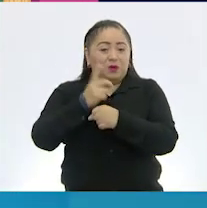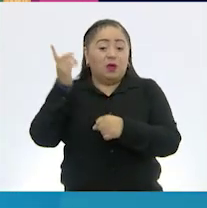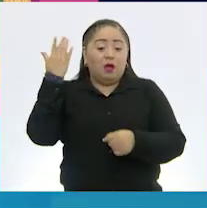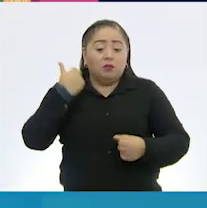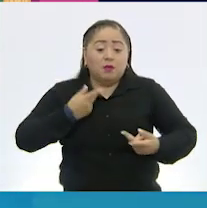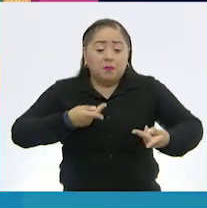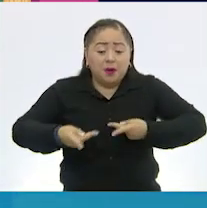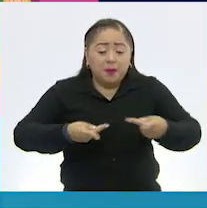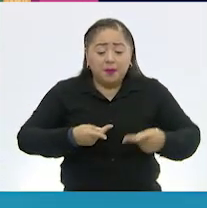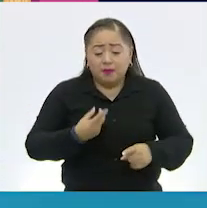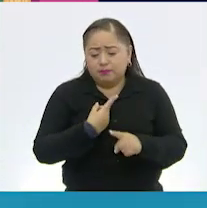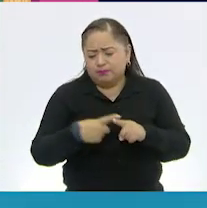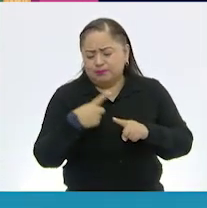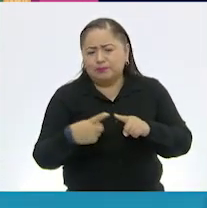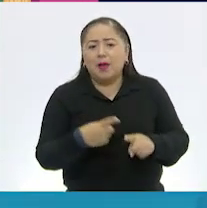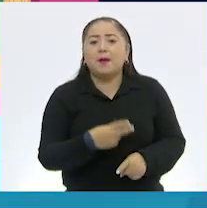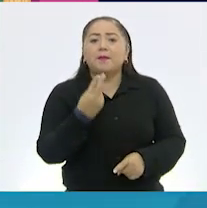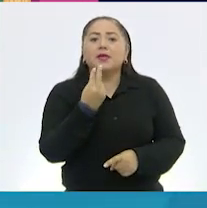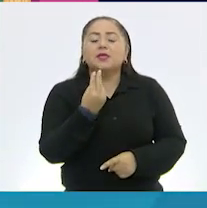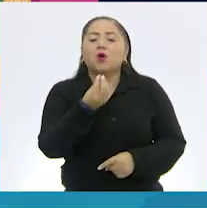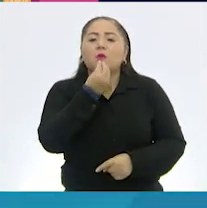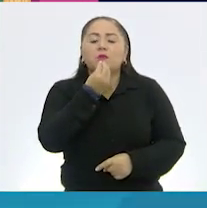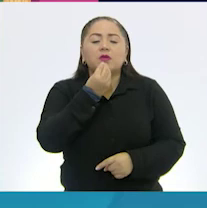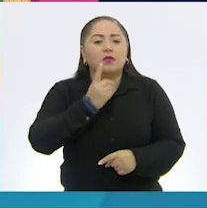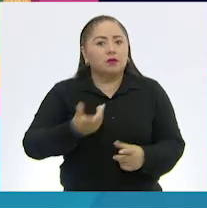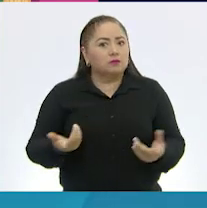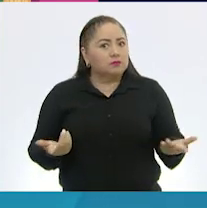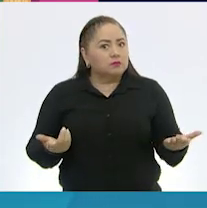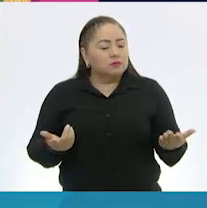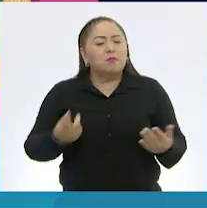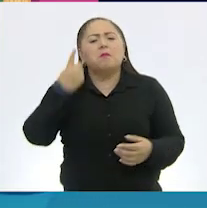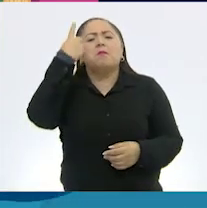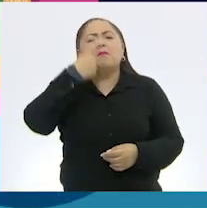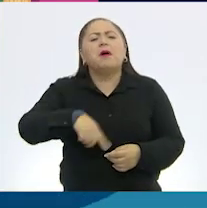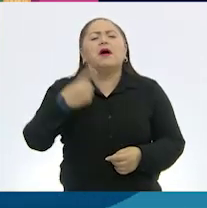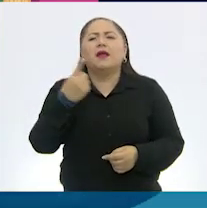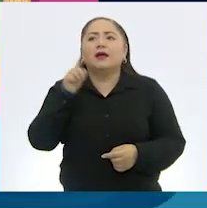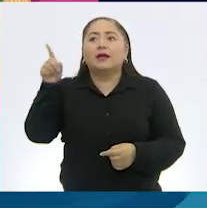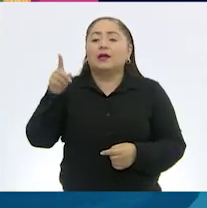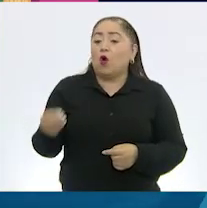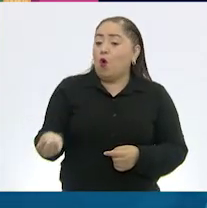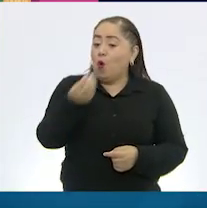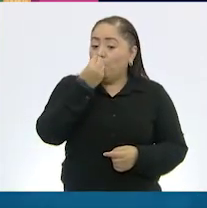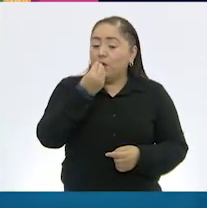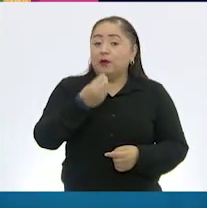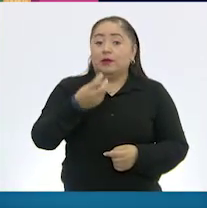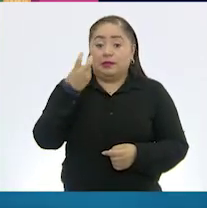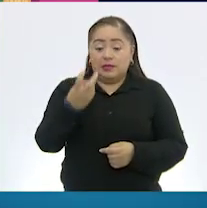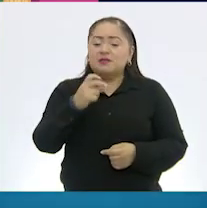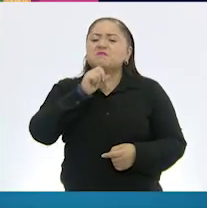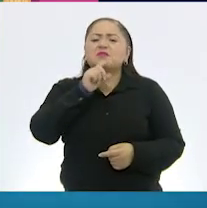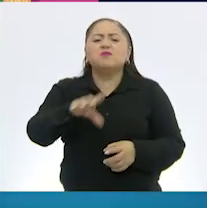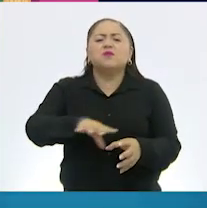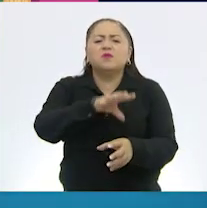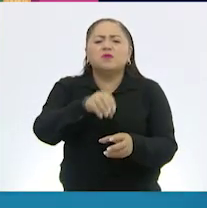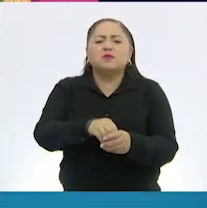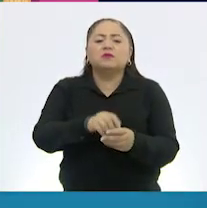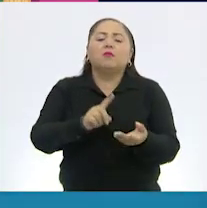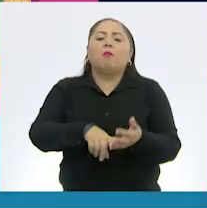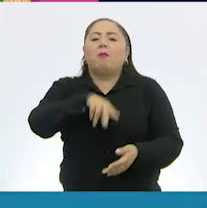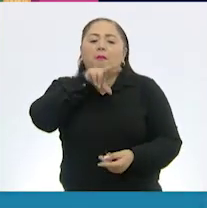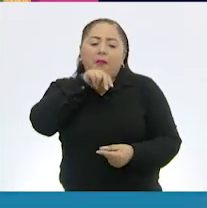preparaban 25 platillos diferentes para que comiera y estos incluían